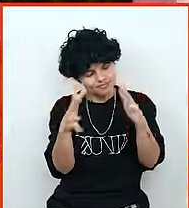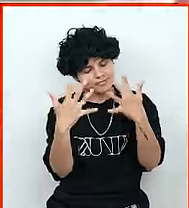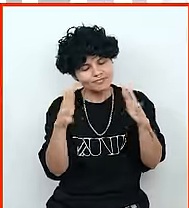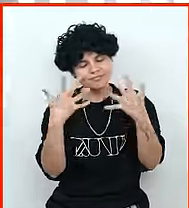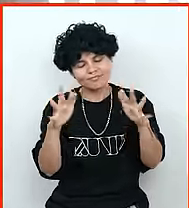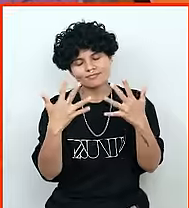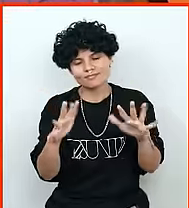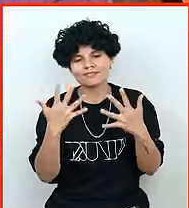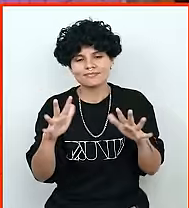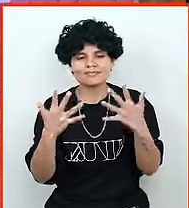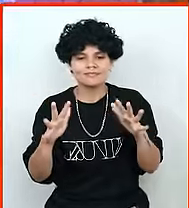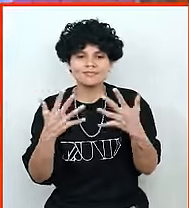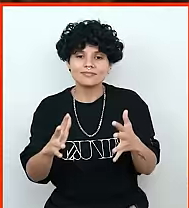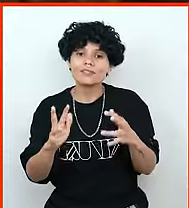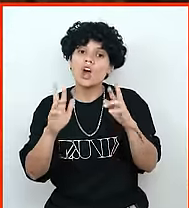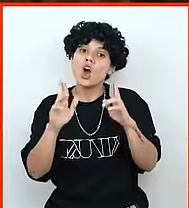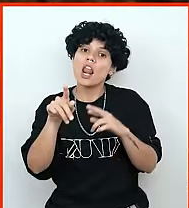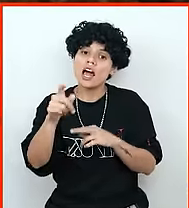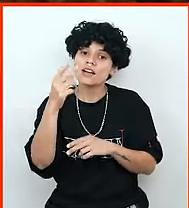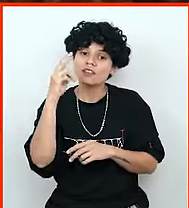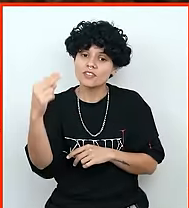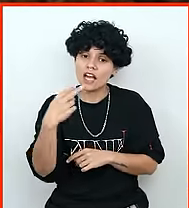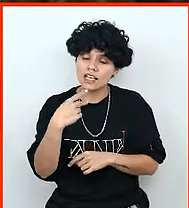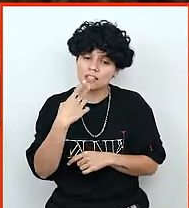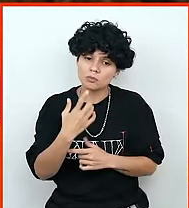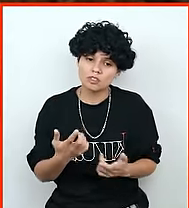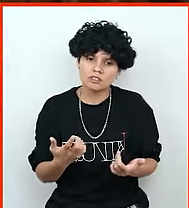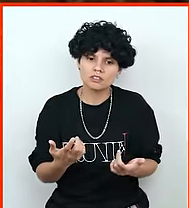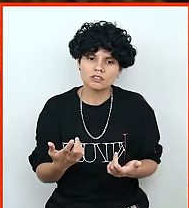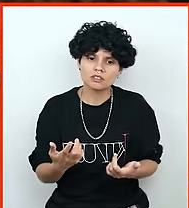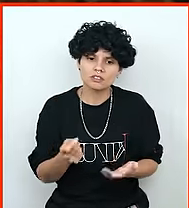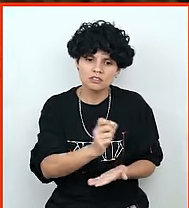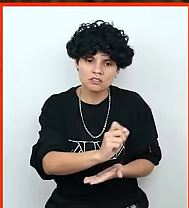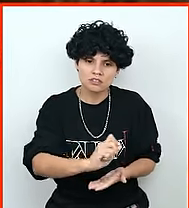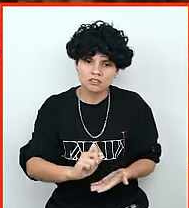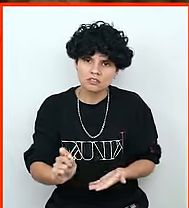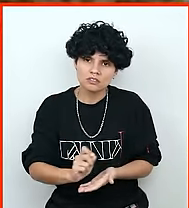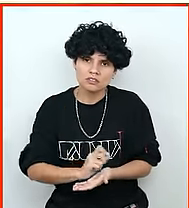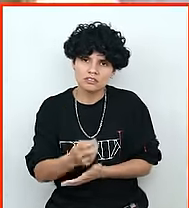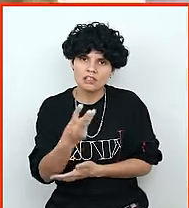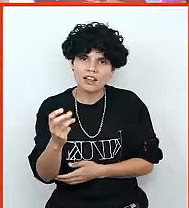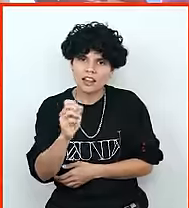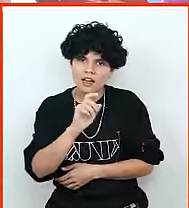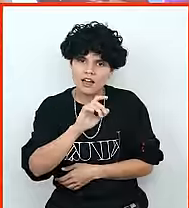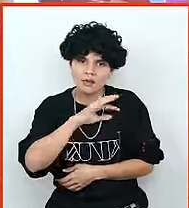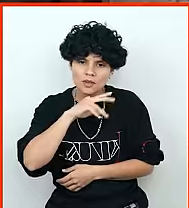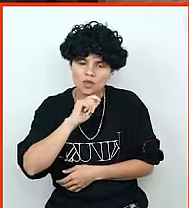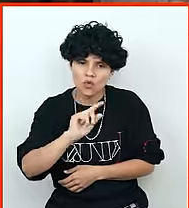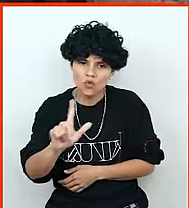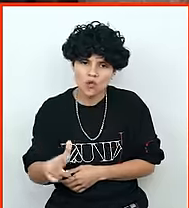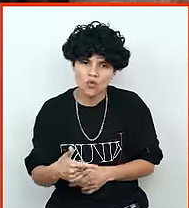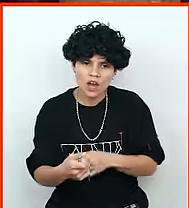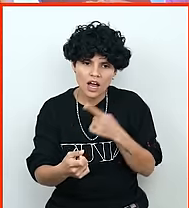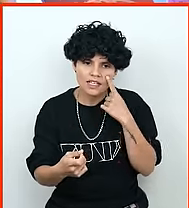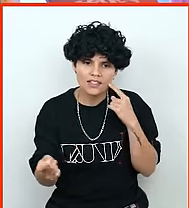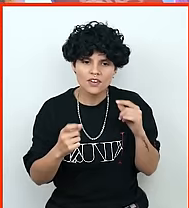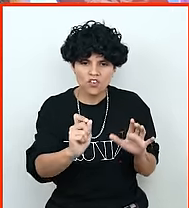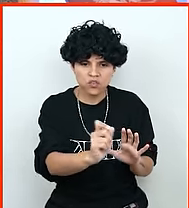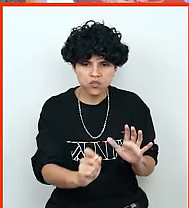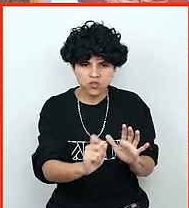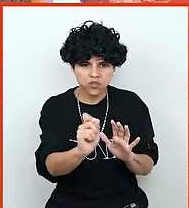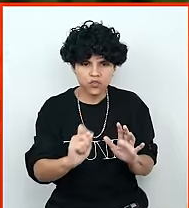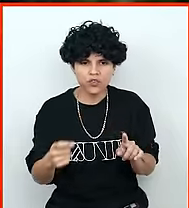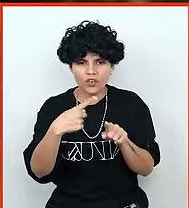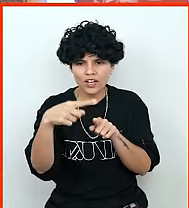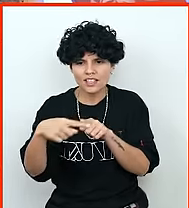¿ah? ¿Eh? Oye. Ojalá vea este capítulo Coscu, que se demoró como media hora hacer un... Oye, aquí se nota años de circo,